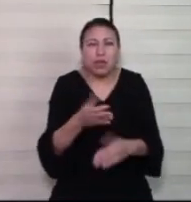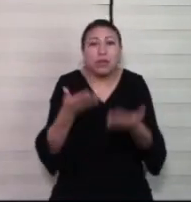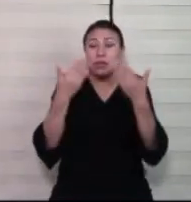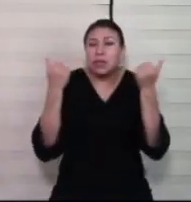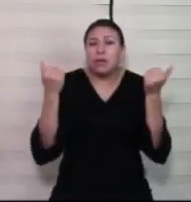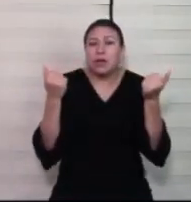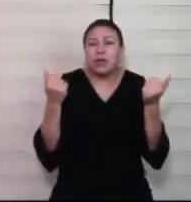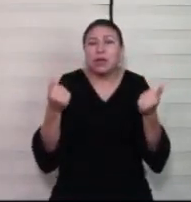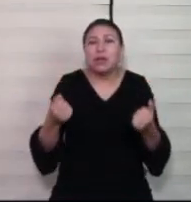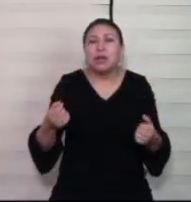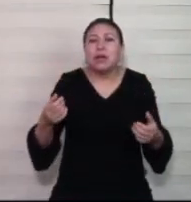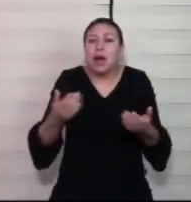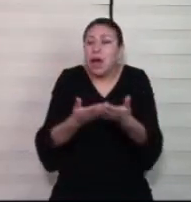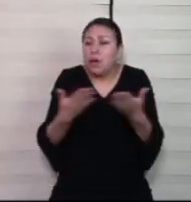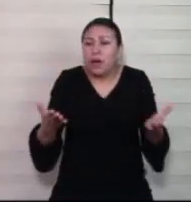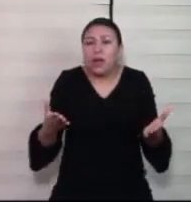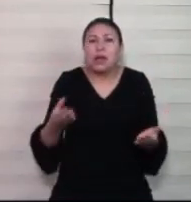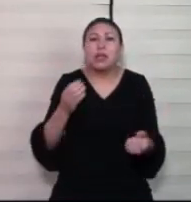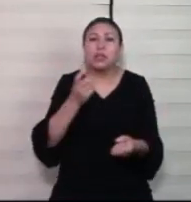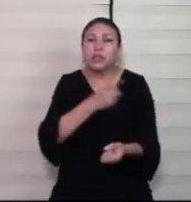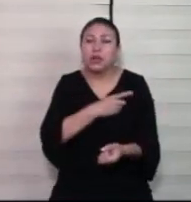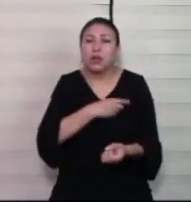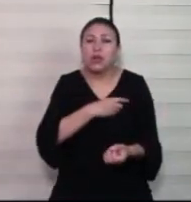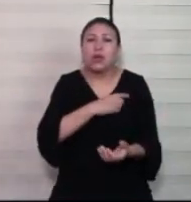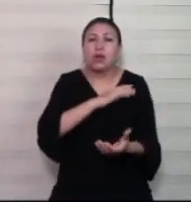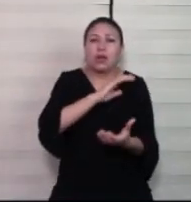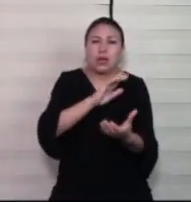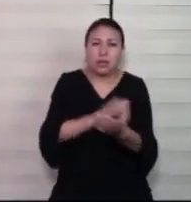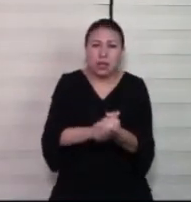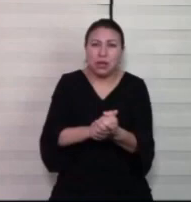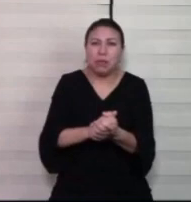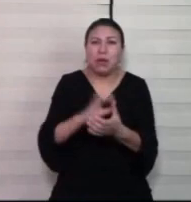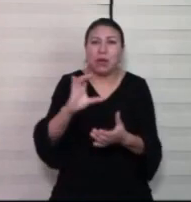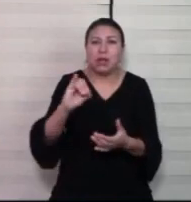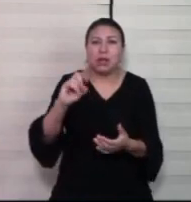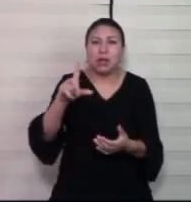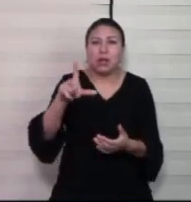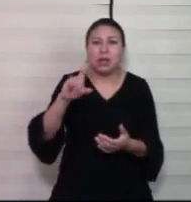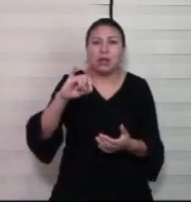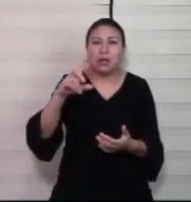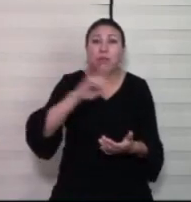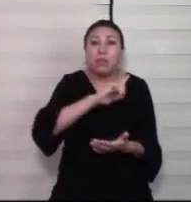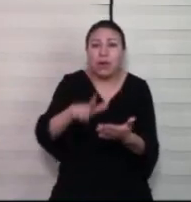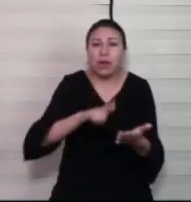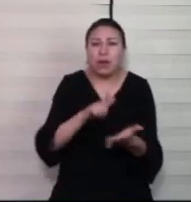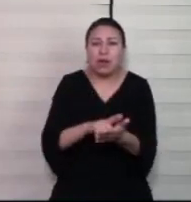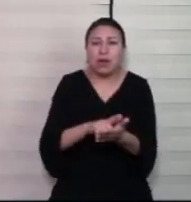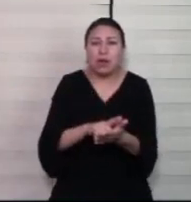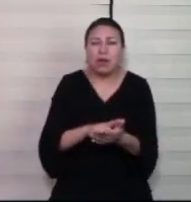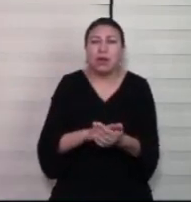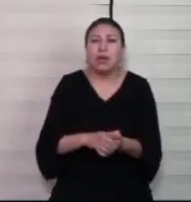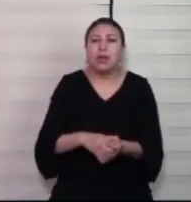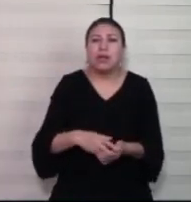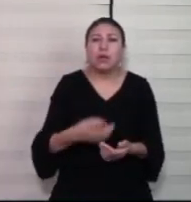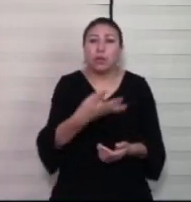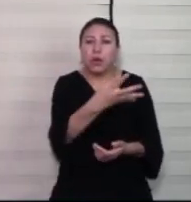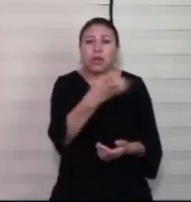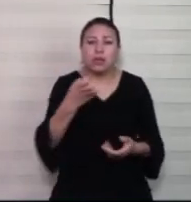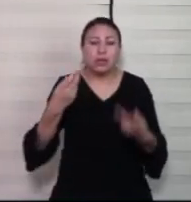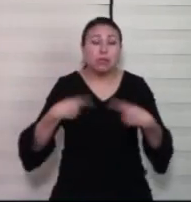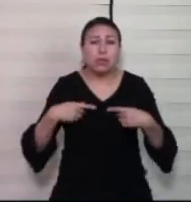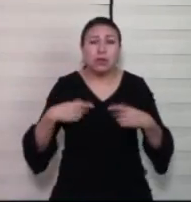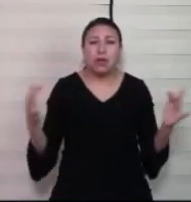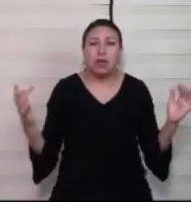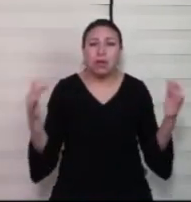lo que viene, háganlo por lo civil. Y cambió totalmente. Si ellos pensaban tener 400 gentes en su